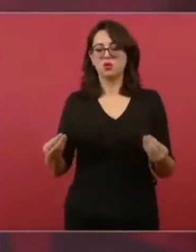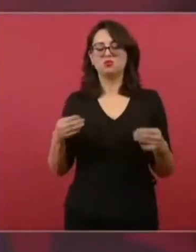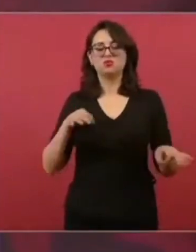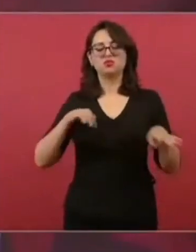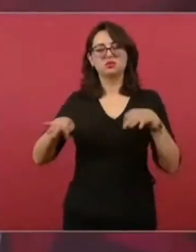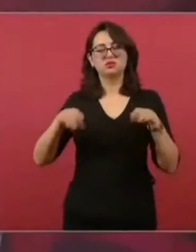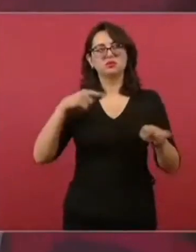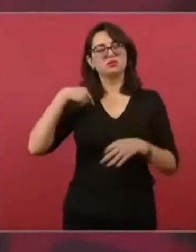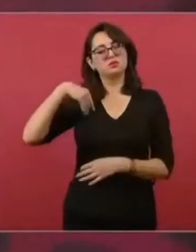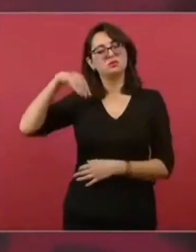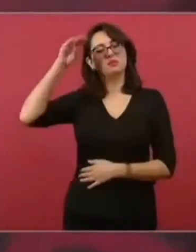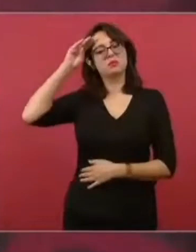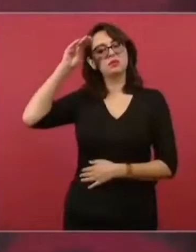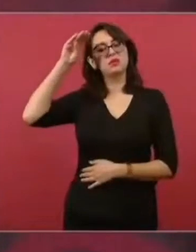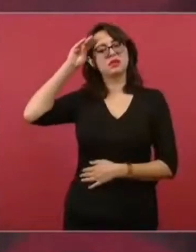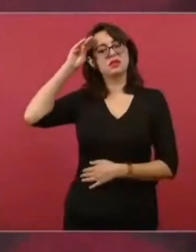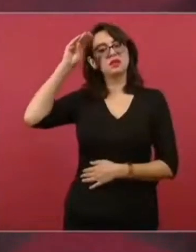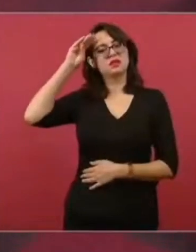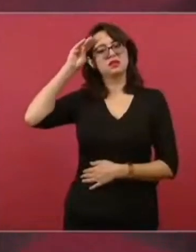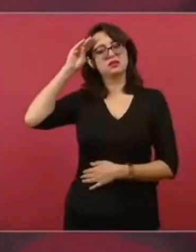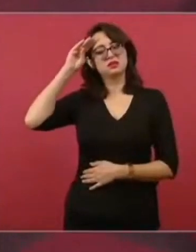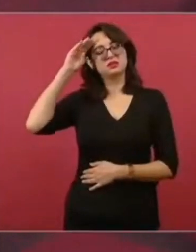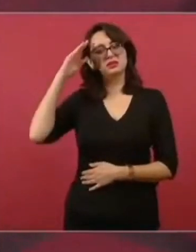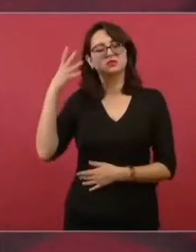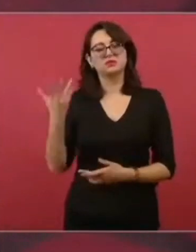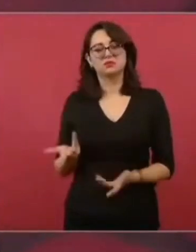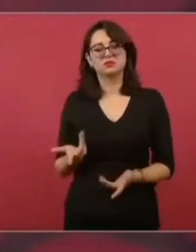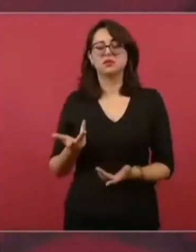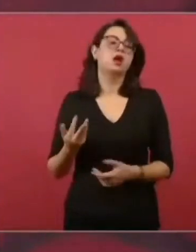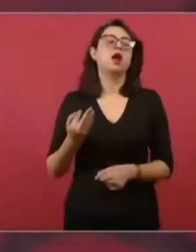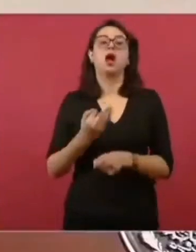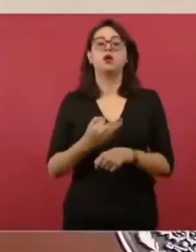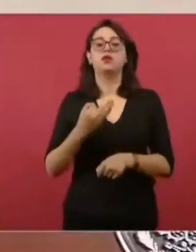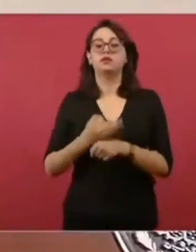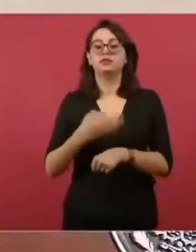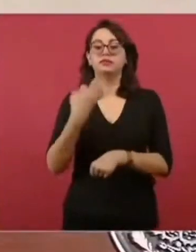Estamos pensando, ¿se va a quedar a cargo de despacho?